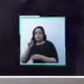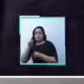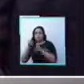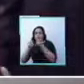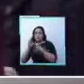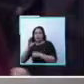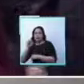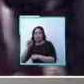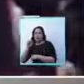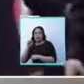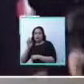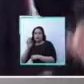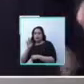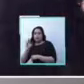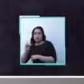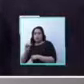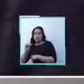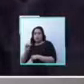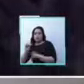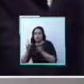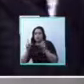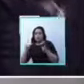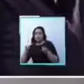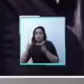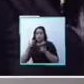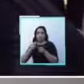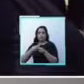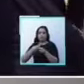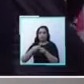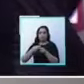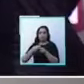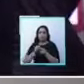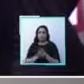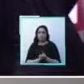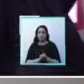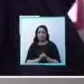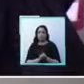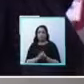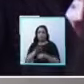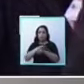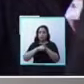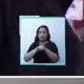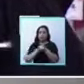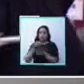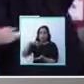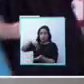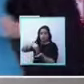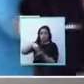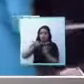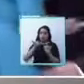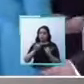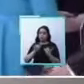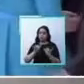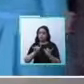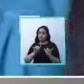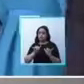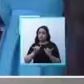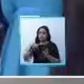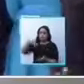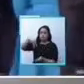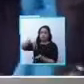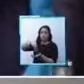¿verdad?, que los cambios en parte de la cultura política no se dan de la noche a la mañana. Sin embargo, hay